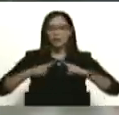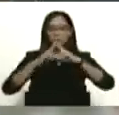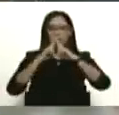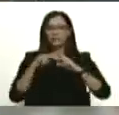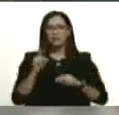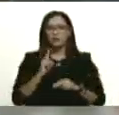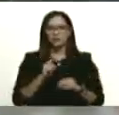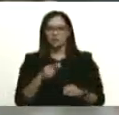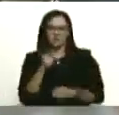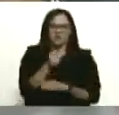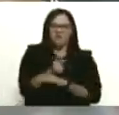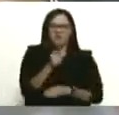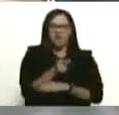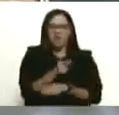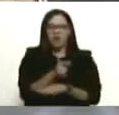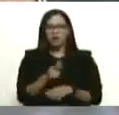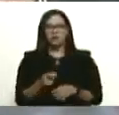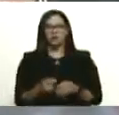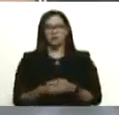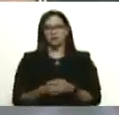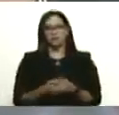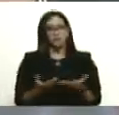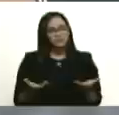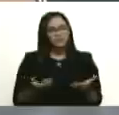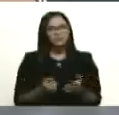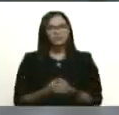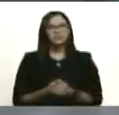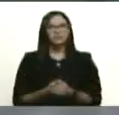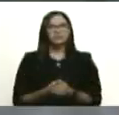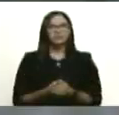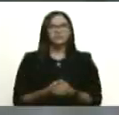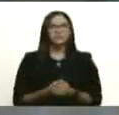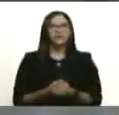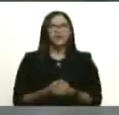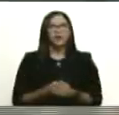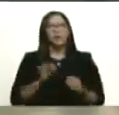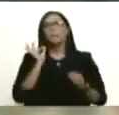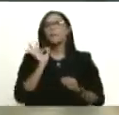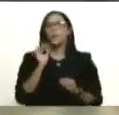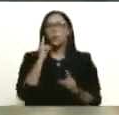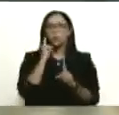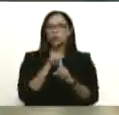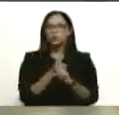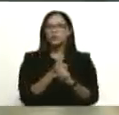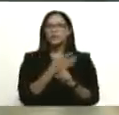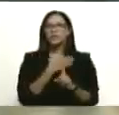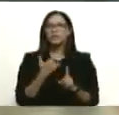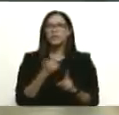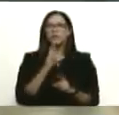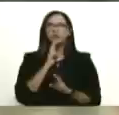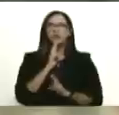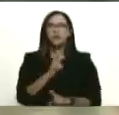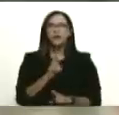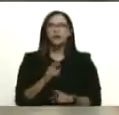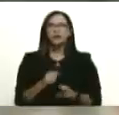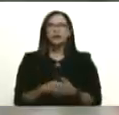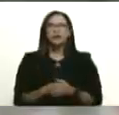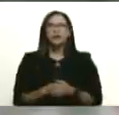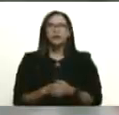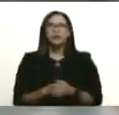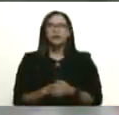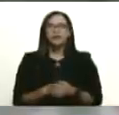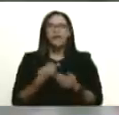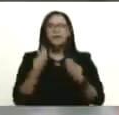del autoritarismo y la de la violencia. Puntualmente y precisamente, quisiera tu respuesta. ¿Qué mensaje le deja